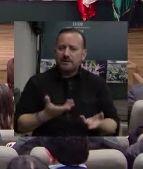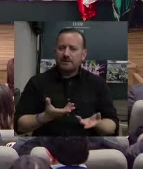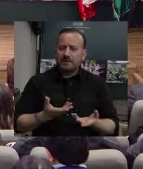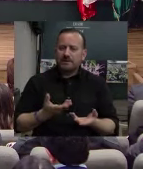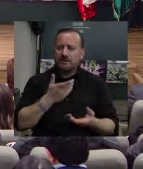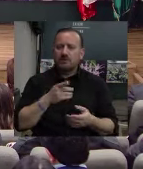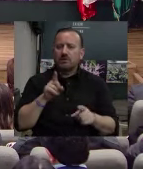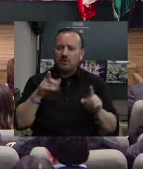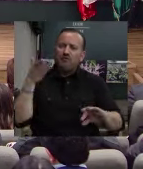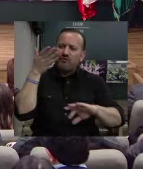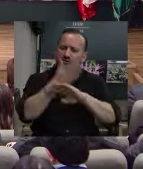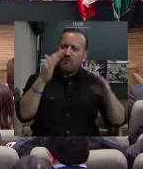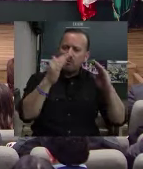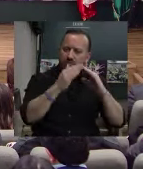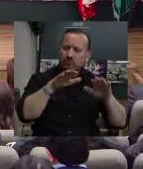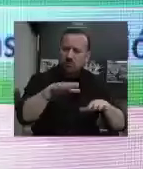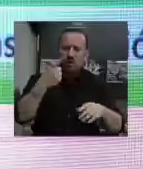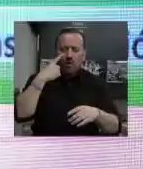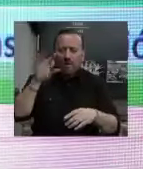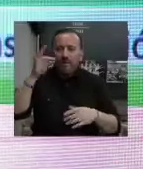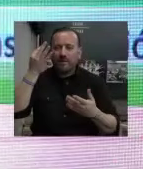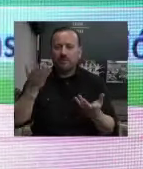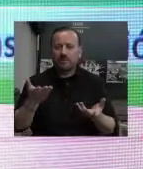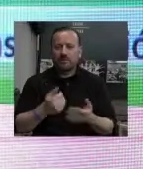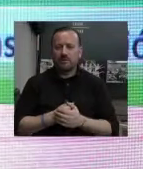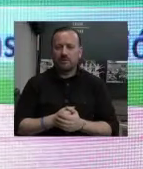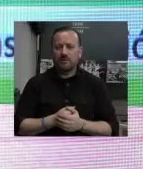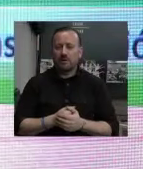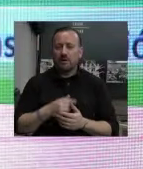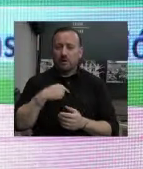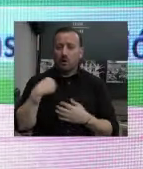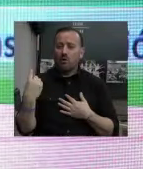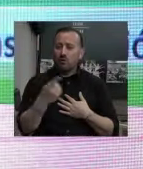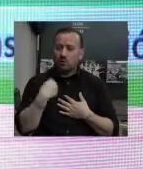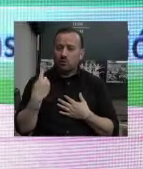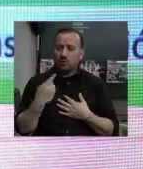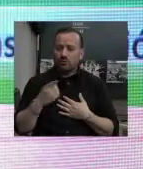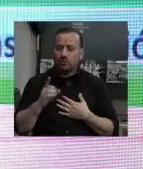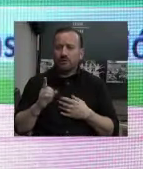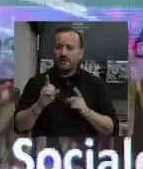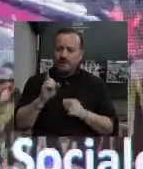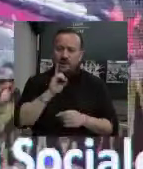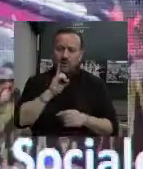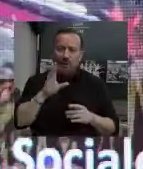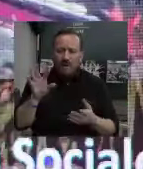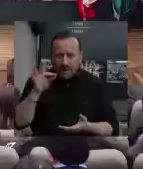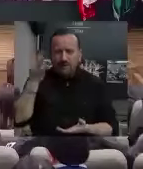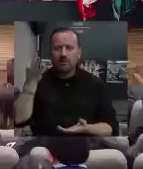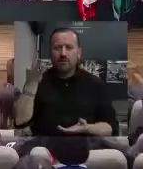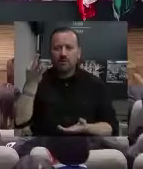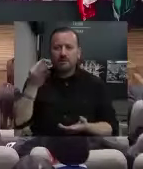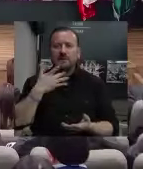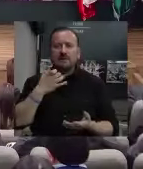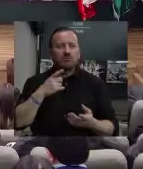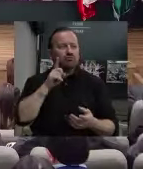habiten a que se den cuenta nosotros tenemos que dar nos cuenta de lo que